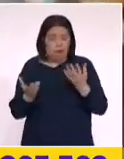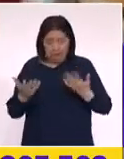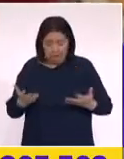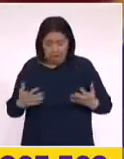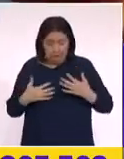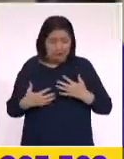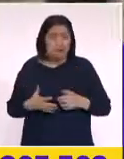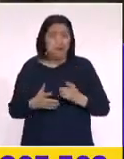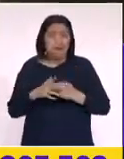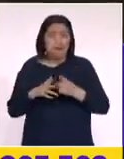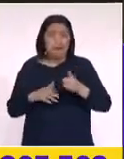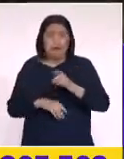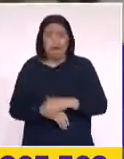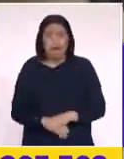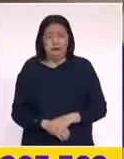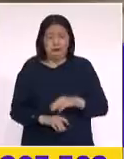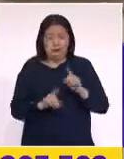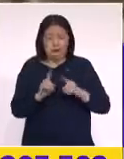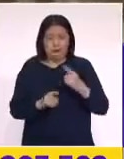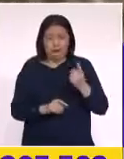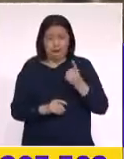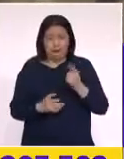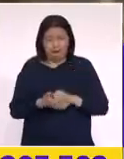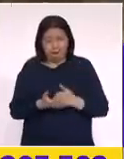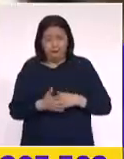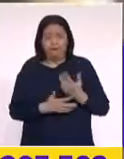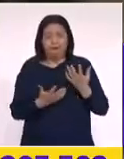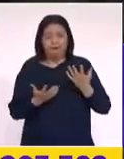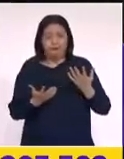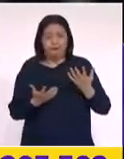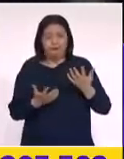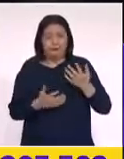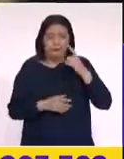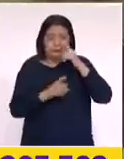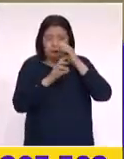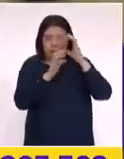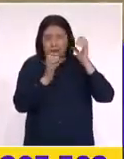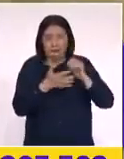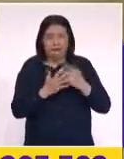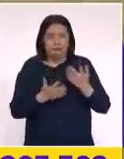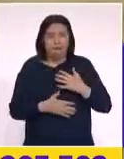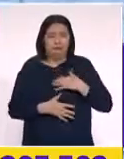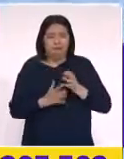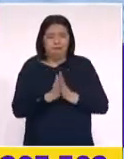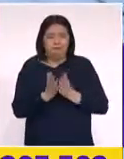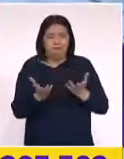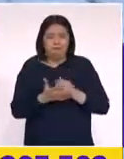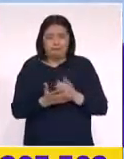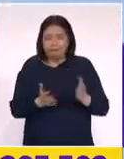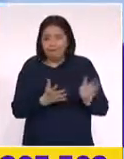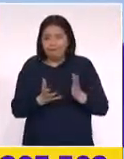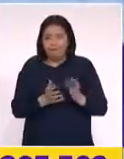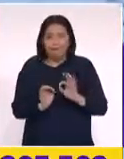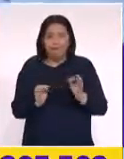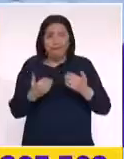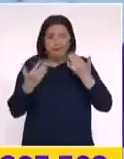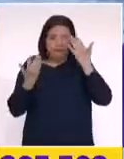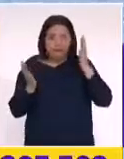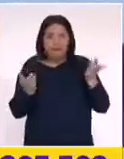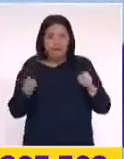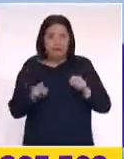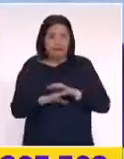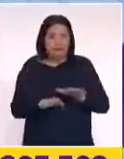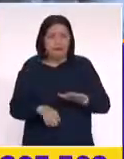las que logran huir. Algunos solo cargan sus sueños y ganas de vivir en medio de un conflicto que no tiene cuándo acabar.